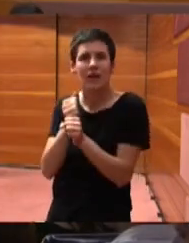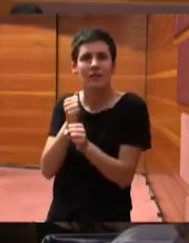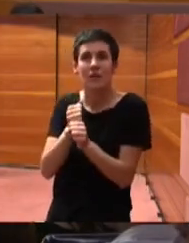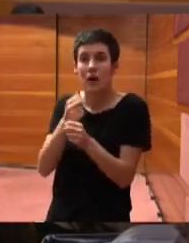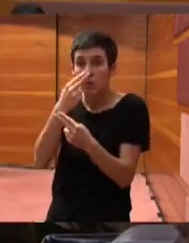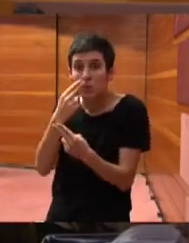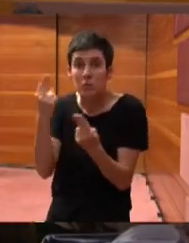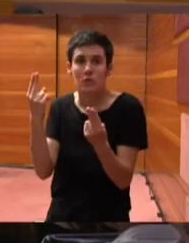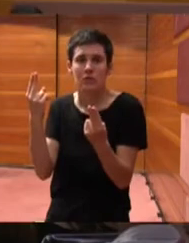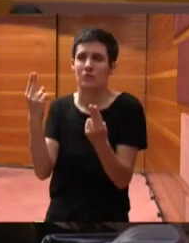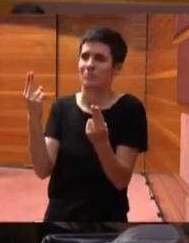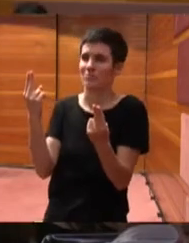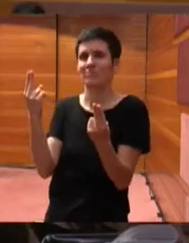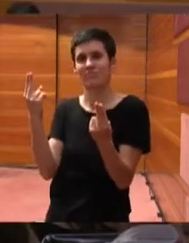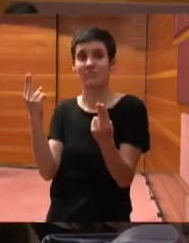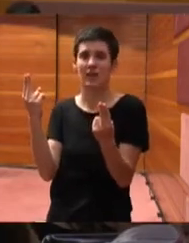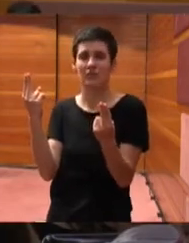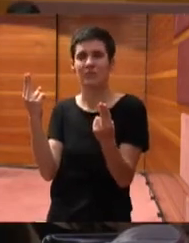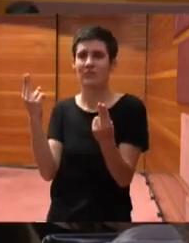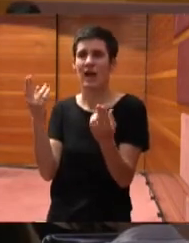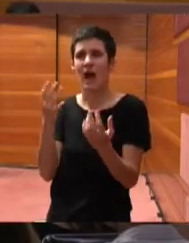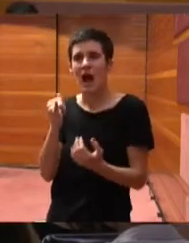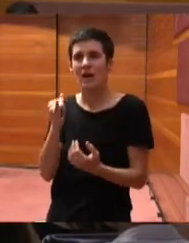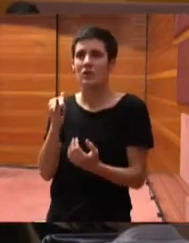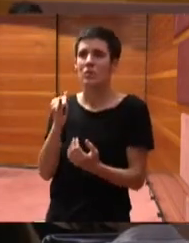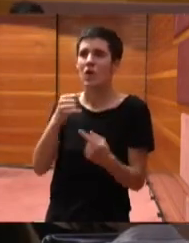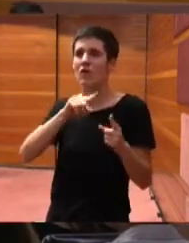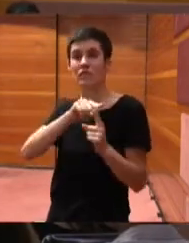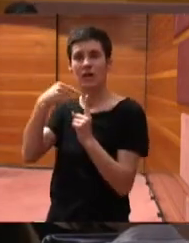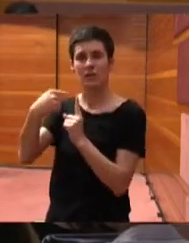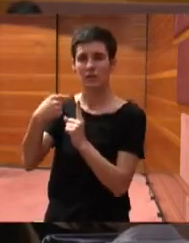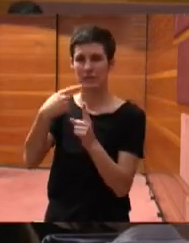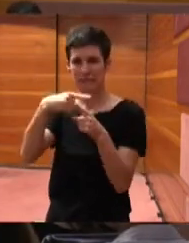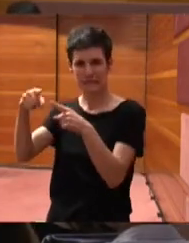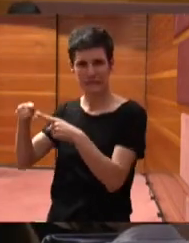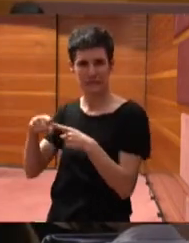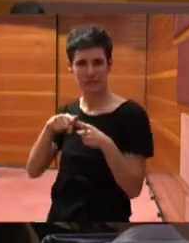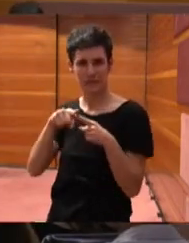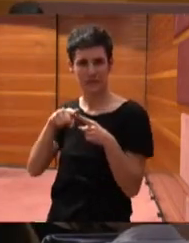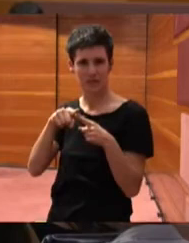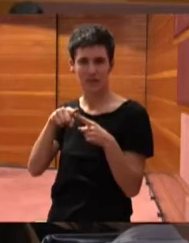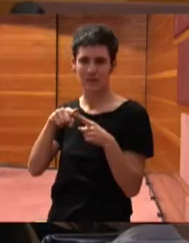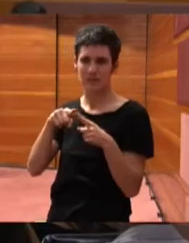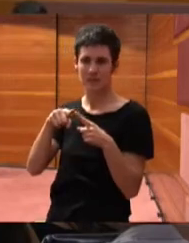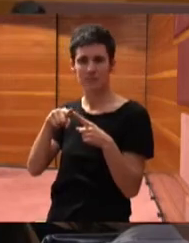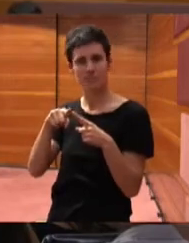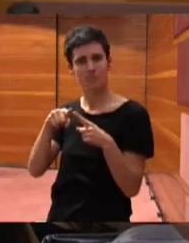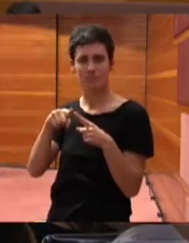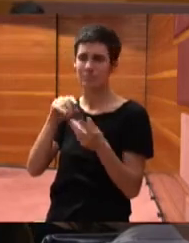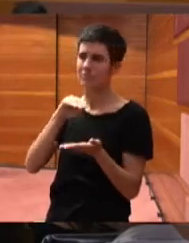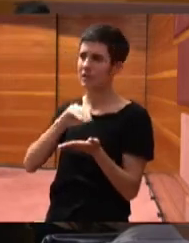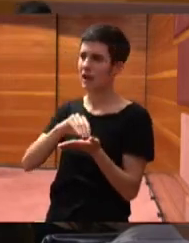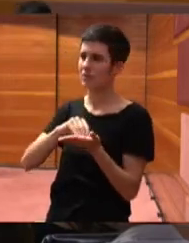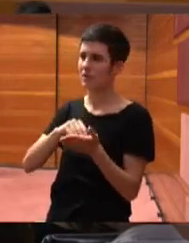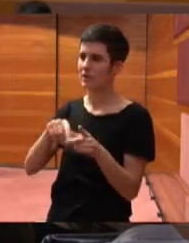a lo público? Pues que hay otros muchísimos factores alrededor que nos hacen a veces pues,